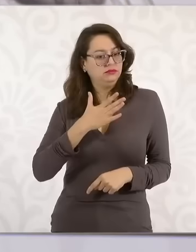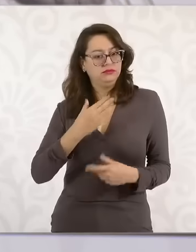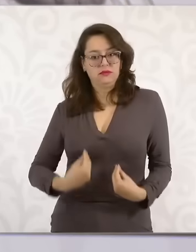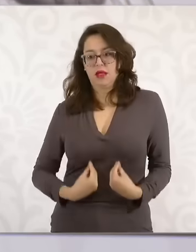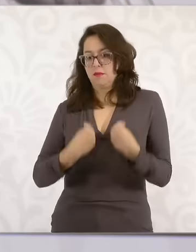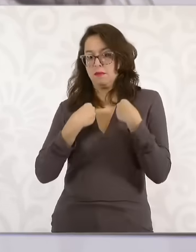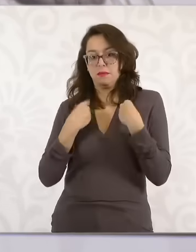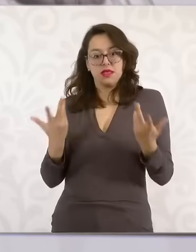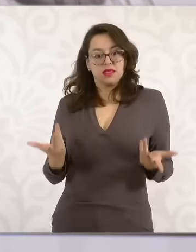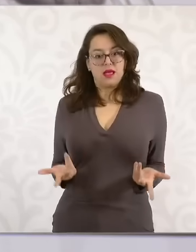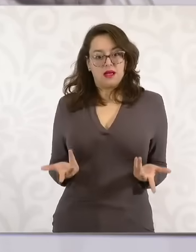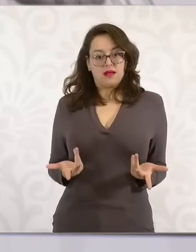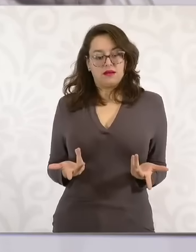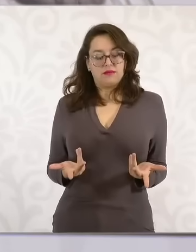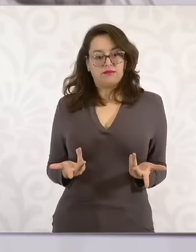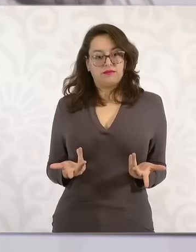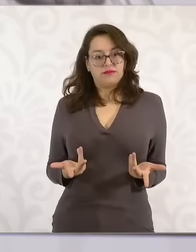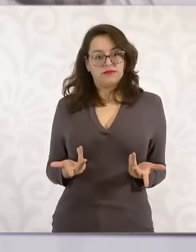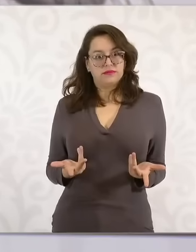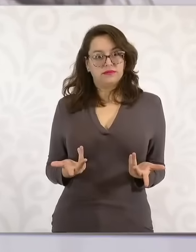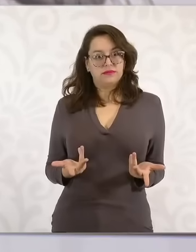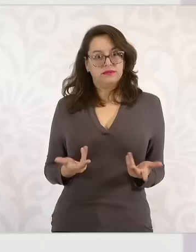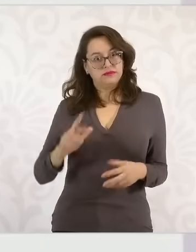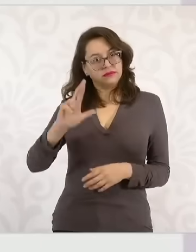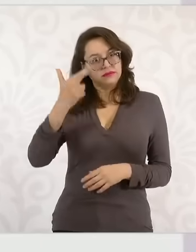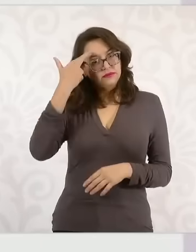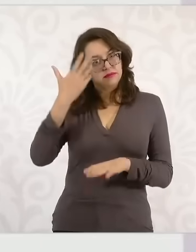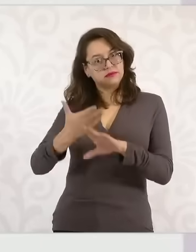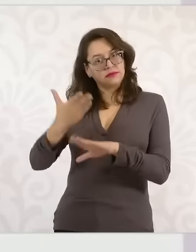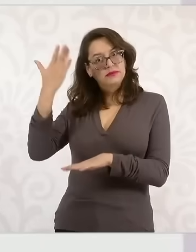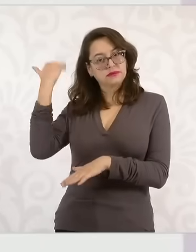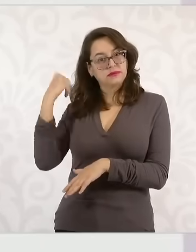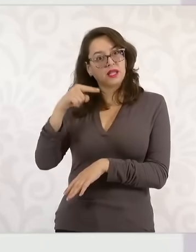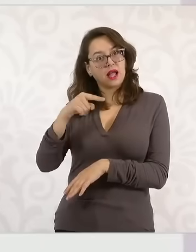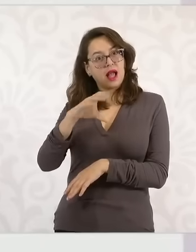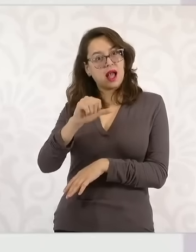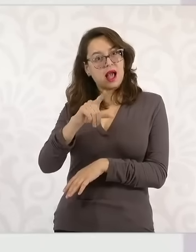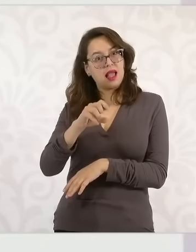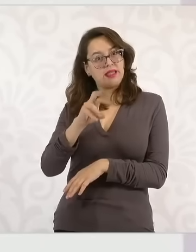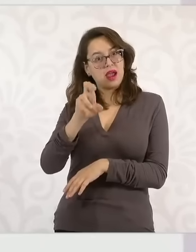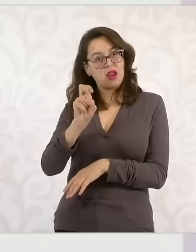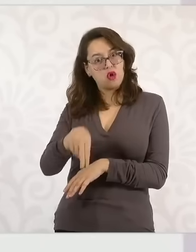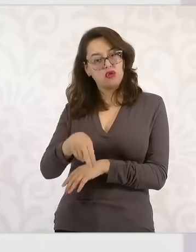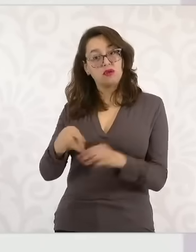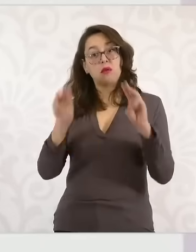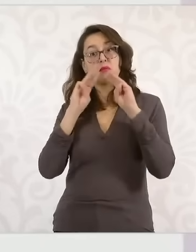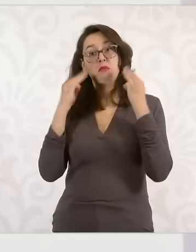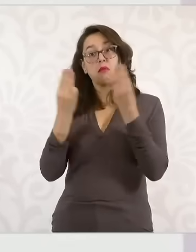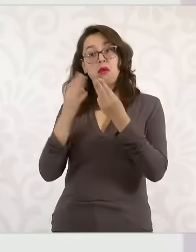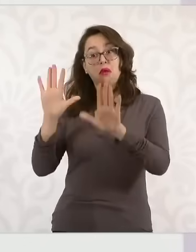la famosa guerra contra el narco, en donde había mucha hipocresía, porque se destinaron